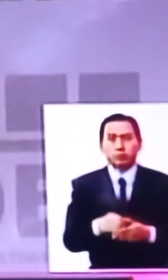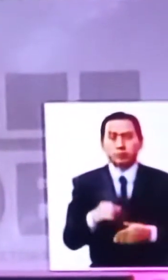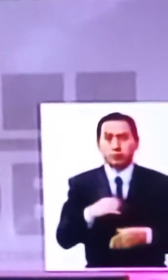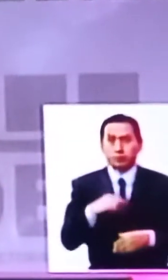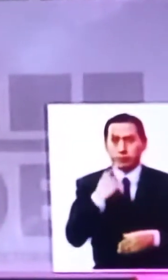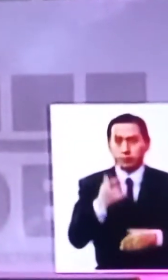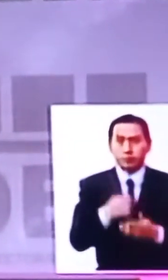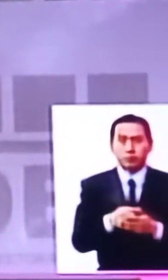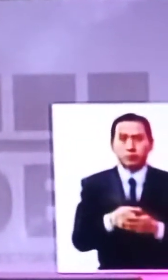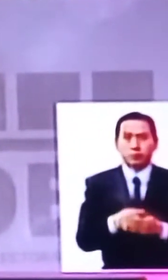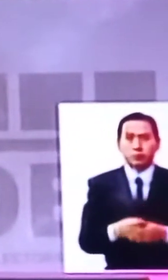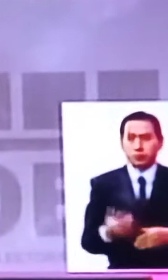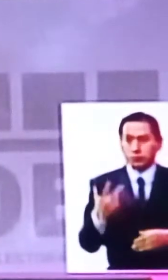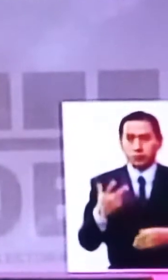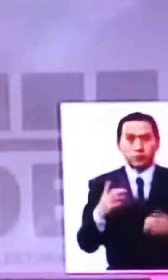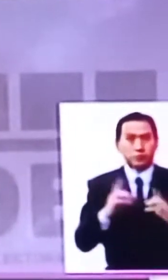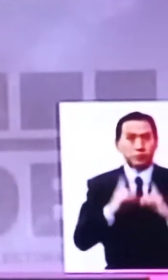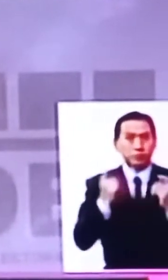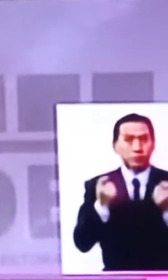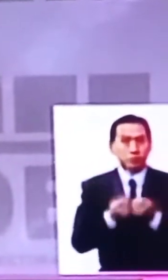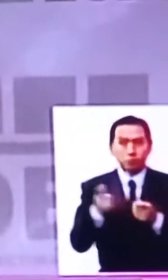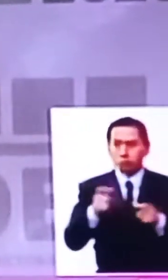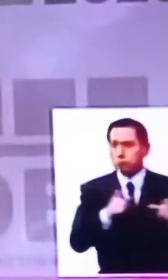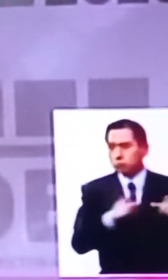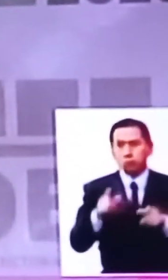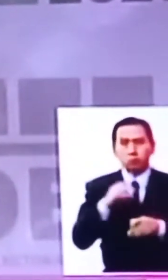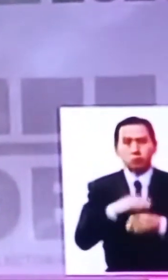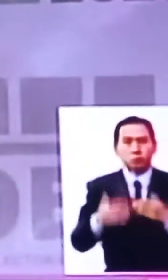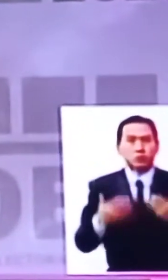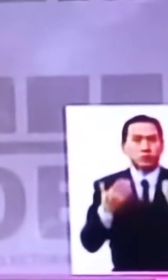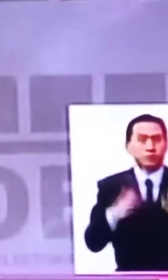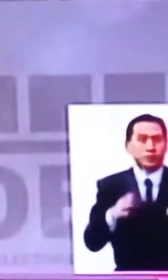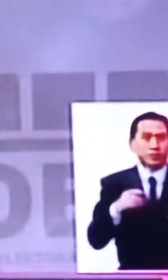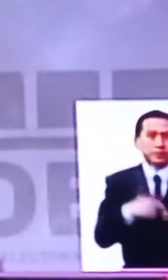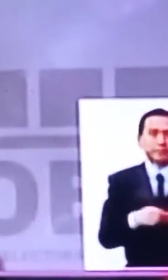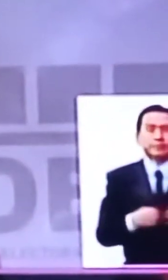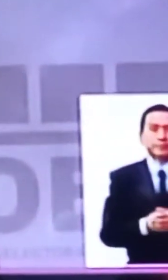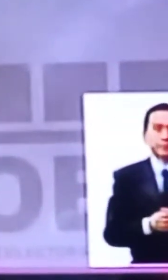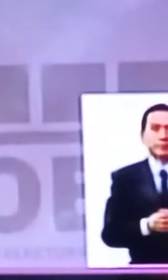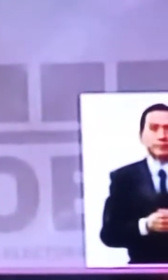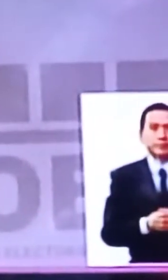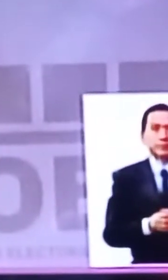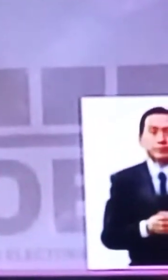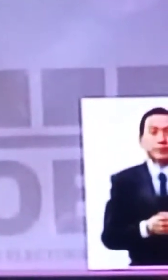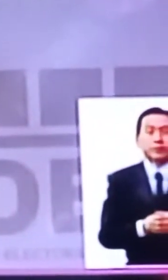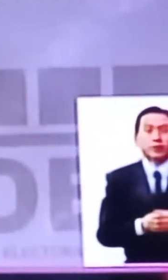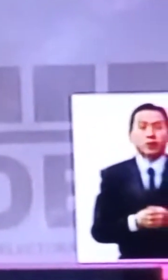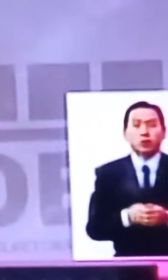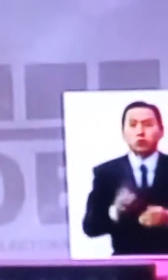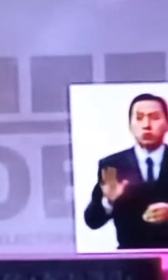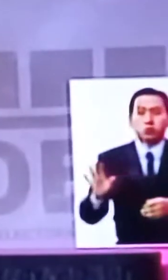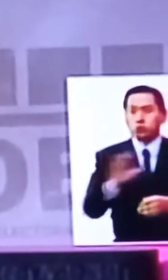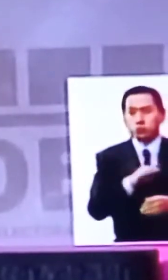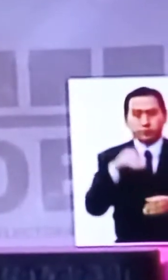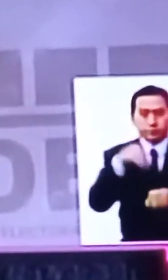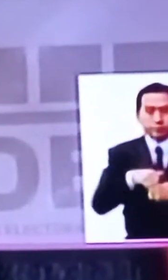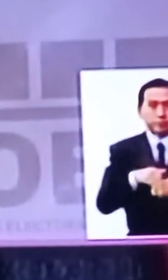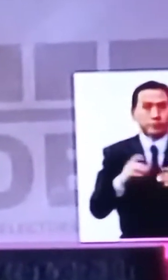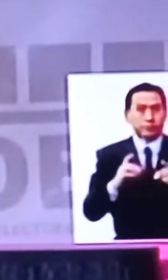tres departamentos ya han concluido su cómputo y los tribunales